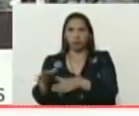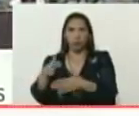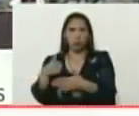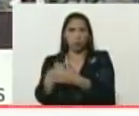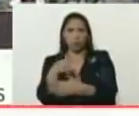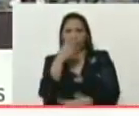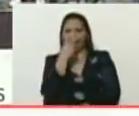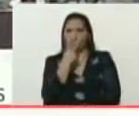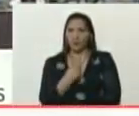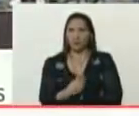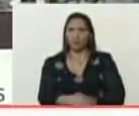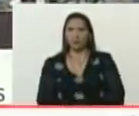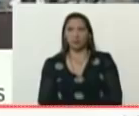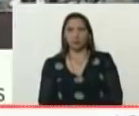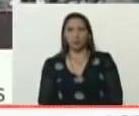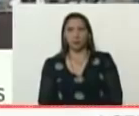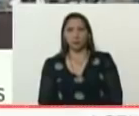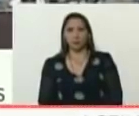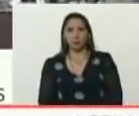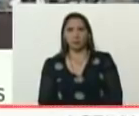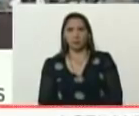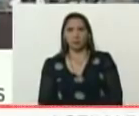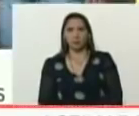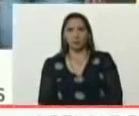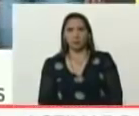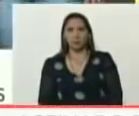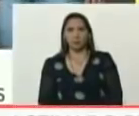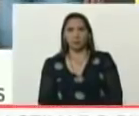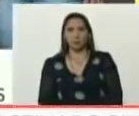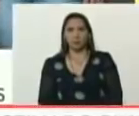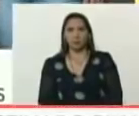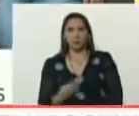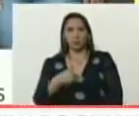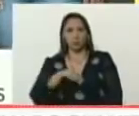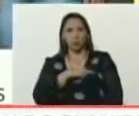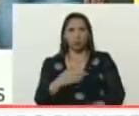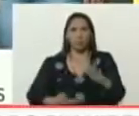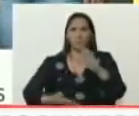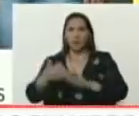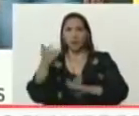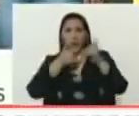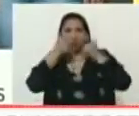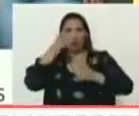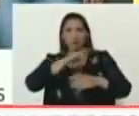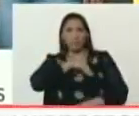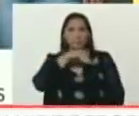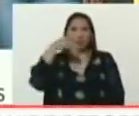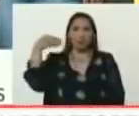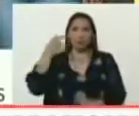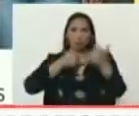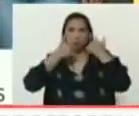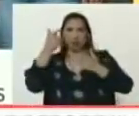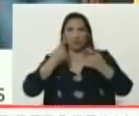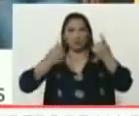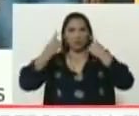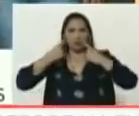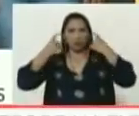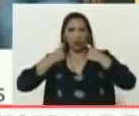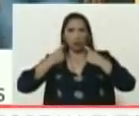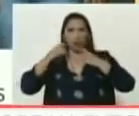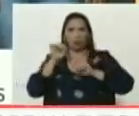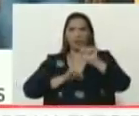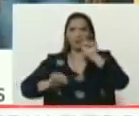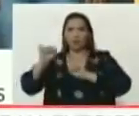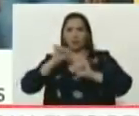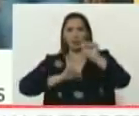miserables, contra ellos. Y nos vamos con Chávez, en el espíritu de Hugo Chávez, que nos enseñó a defender esta patria, en el